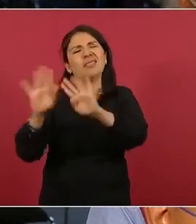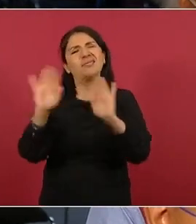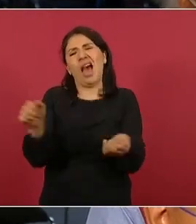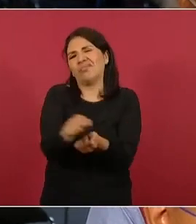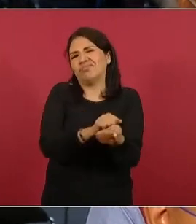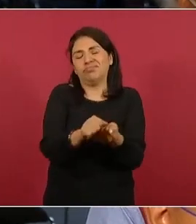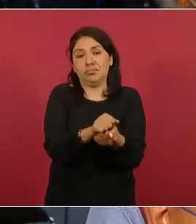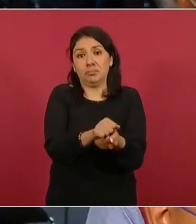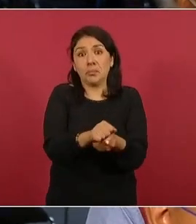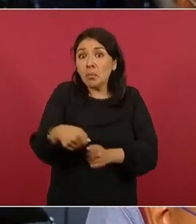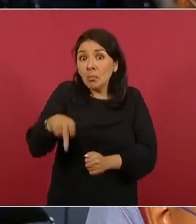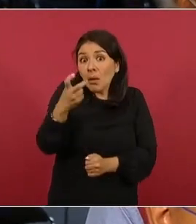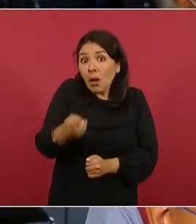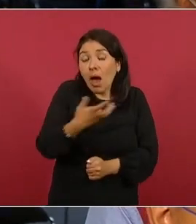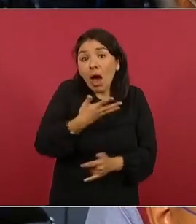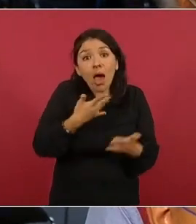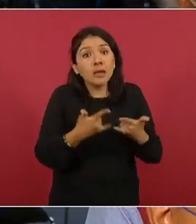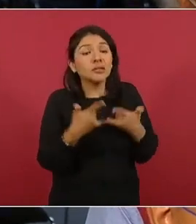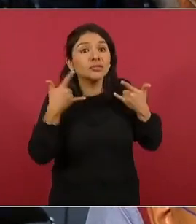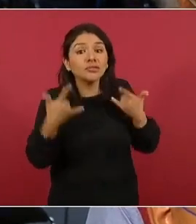esa historia,